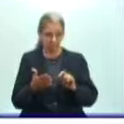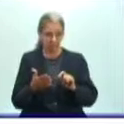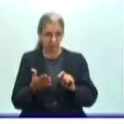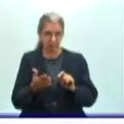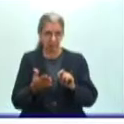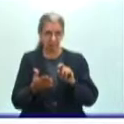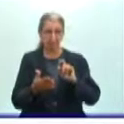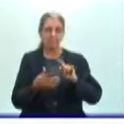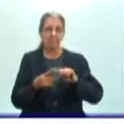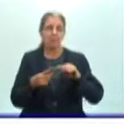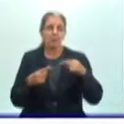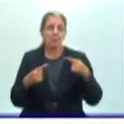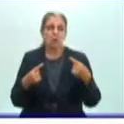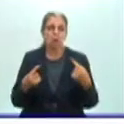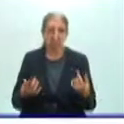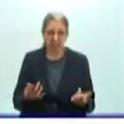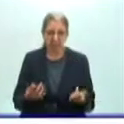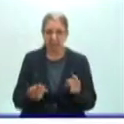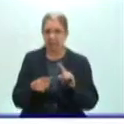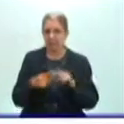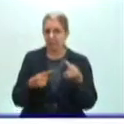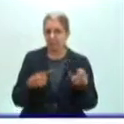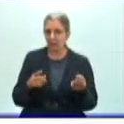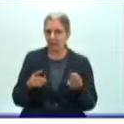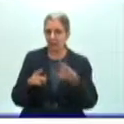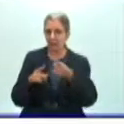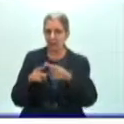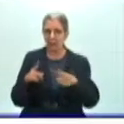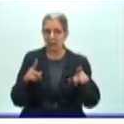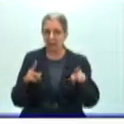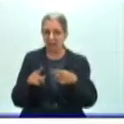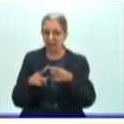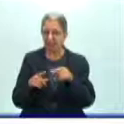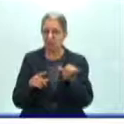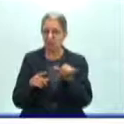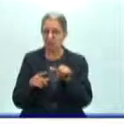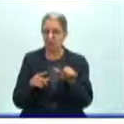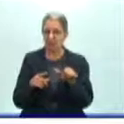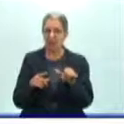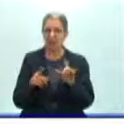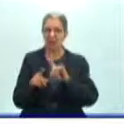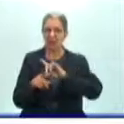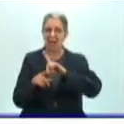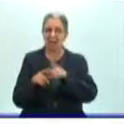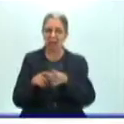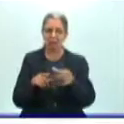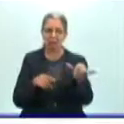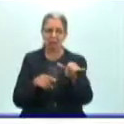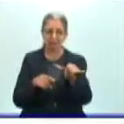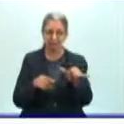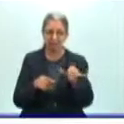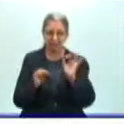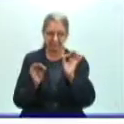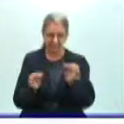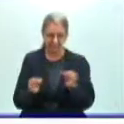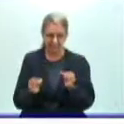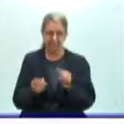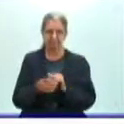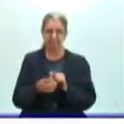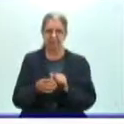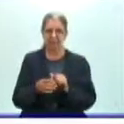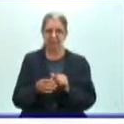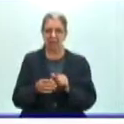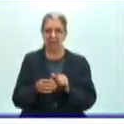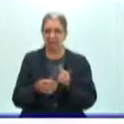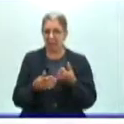fundamentación para continuar entonces la demostración con lo que hemos estado explicando. El arco BC es